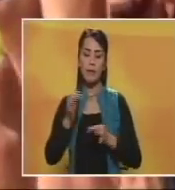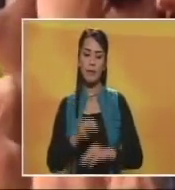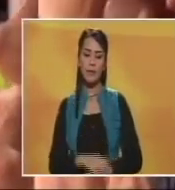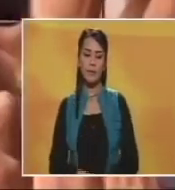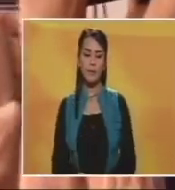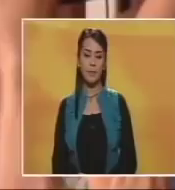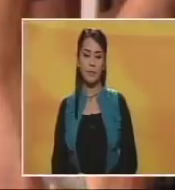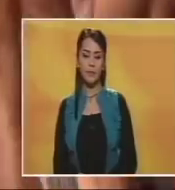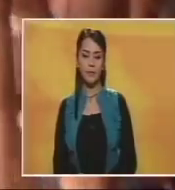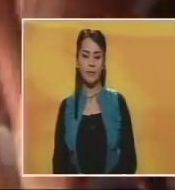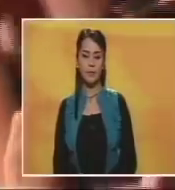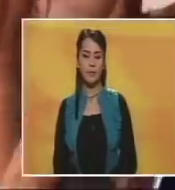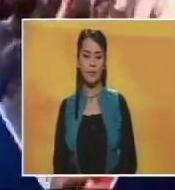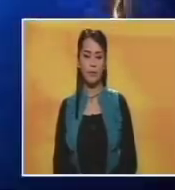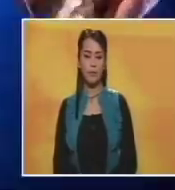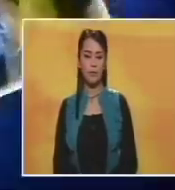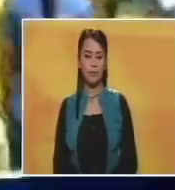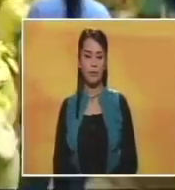General.